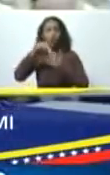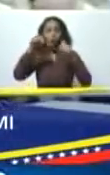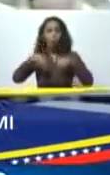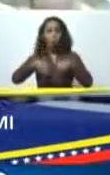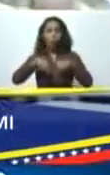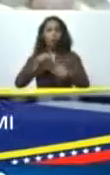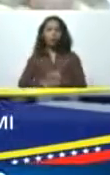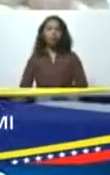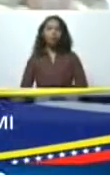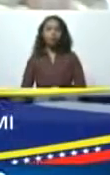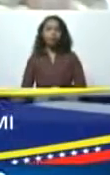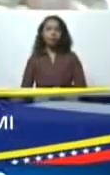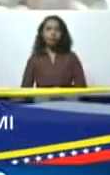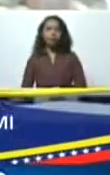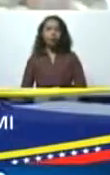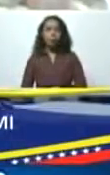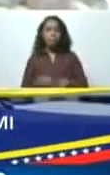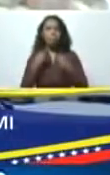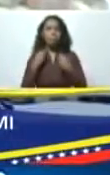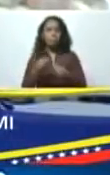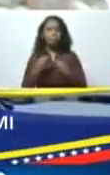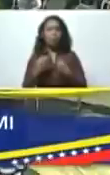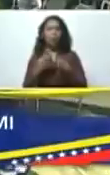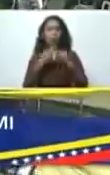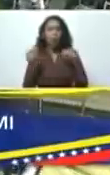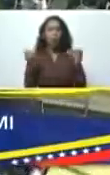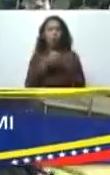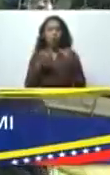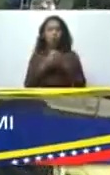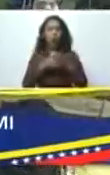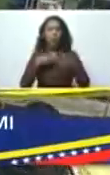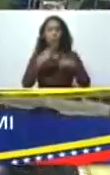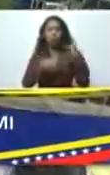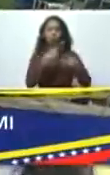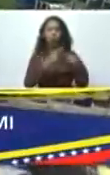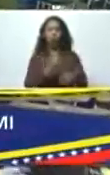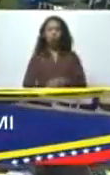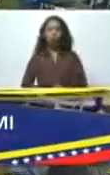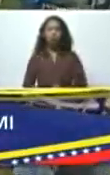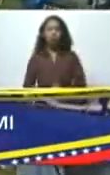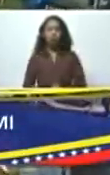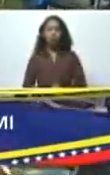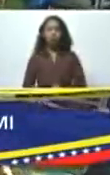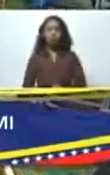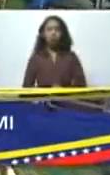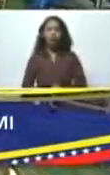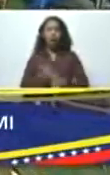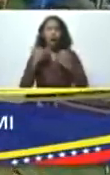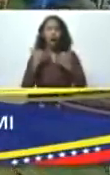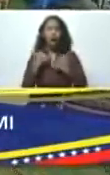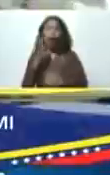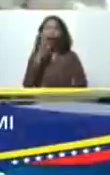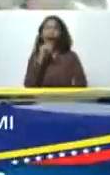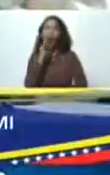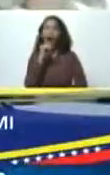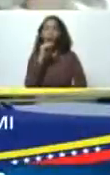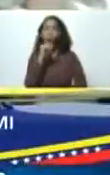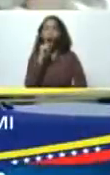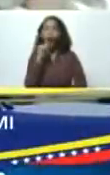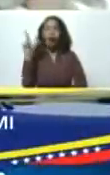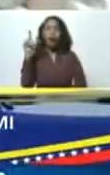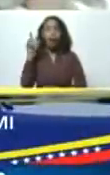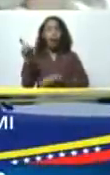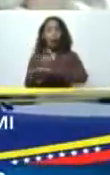hoy para todos los sectores productivos. Vámonos a Cagua, allá está